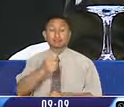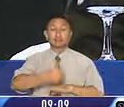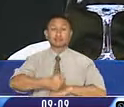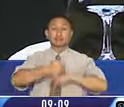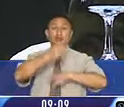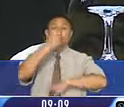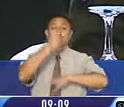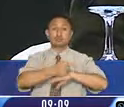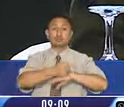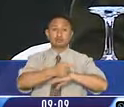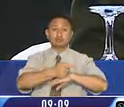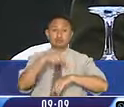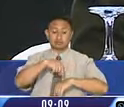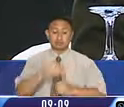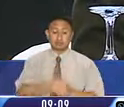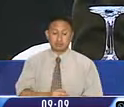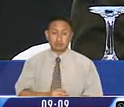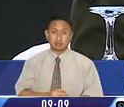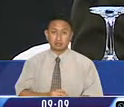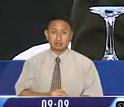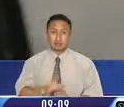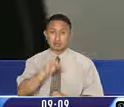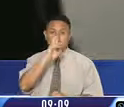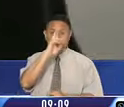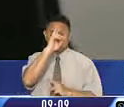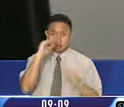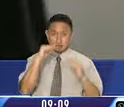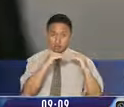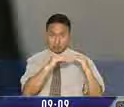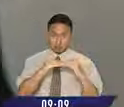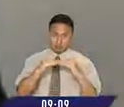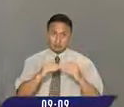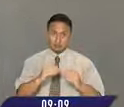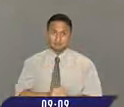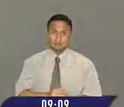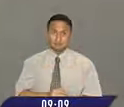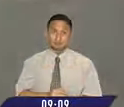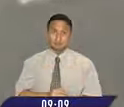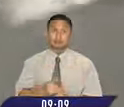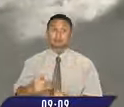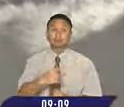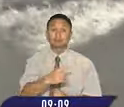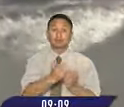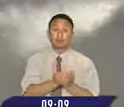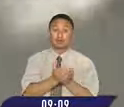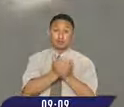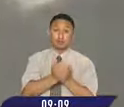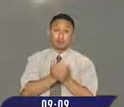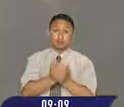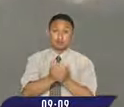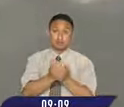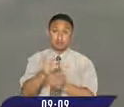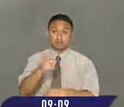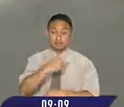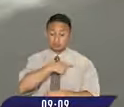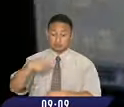y socavando los principios democráticos. Además, condenó la presencia de embarcaciones de dicho país asiático cerca de